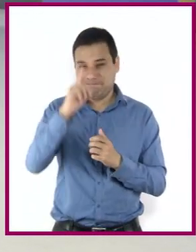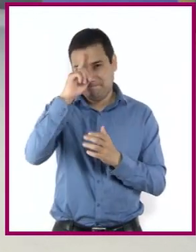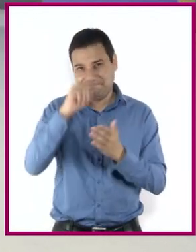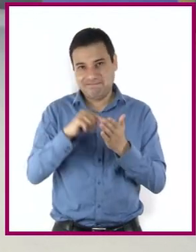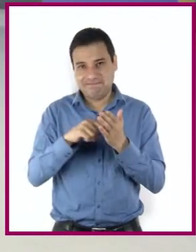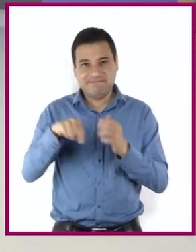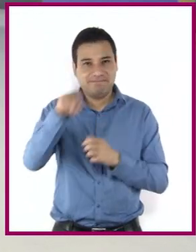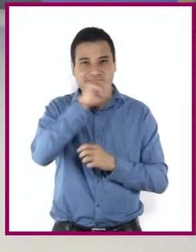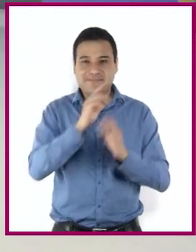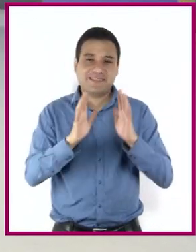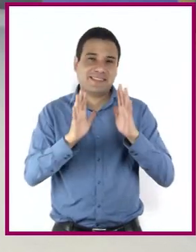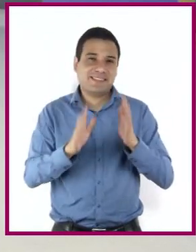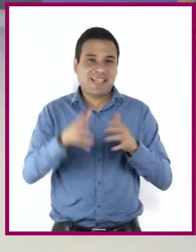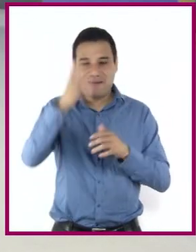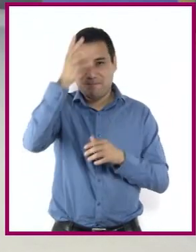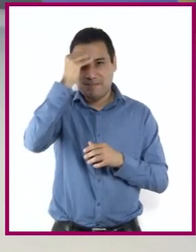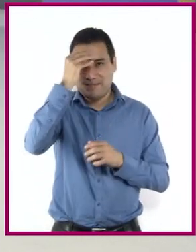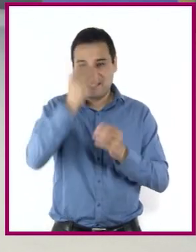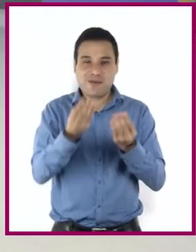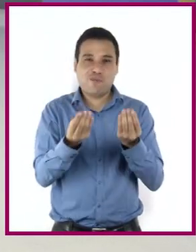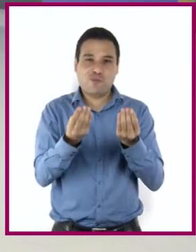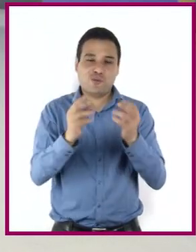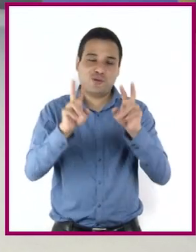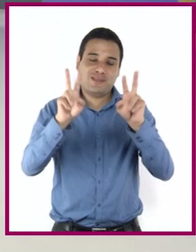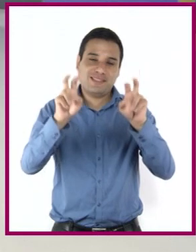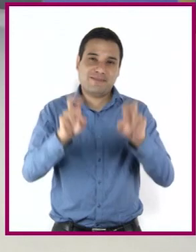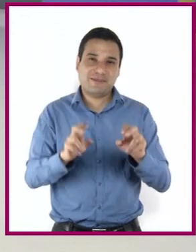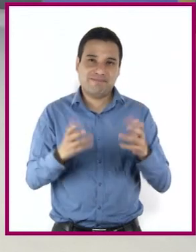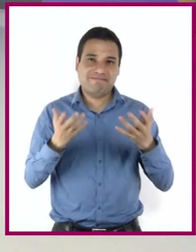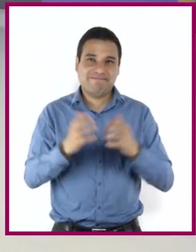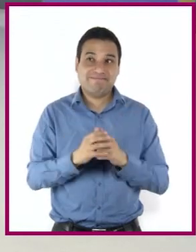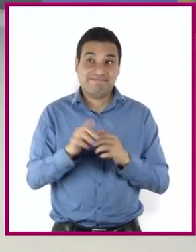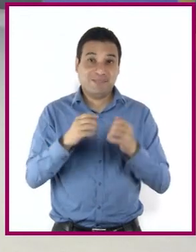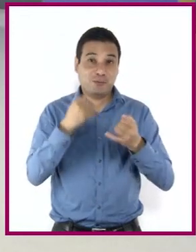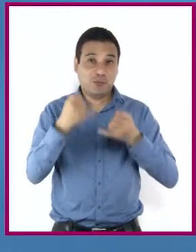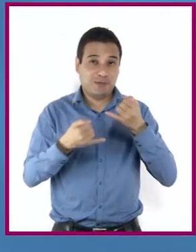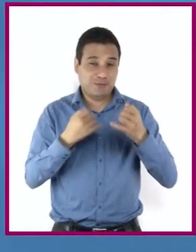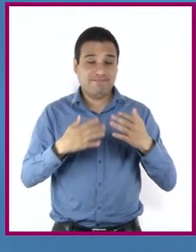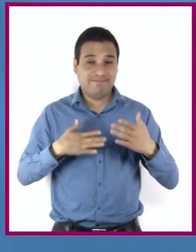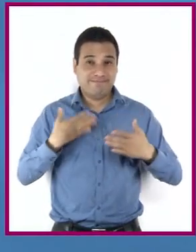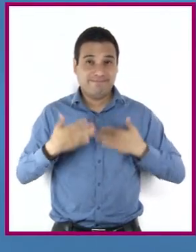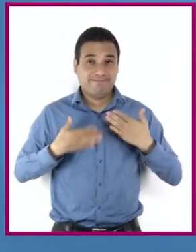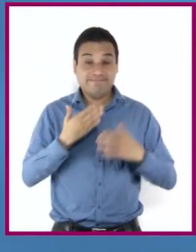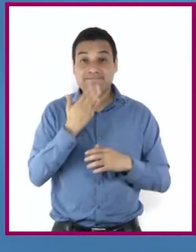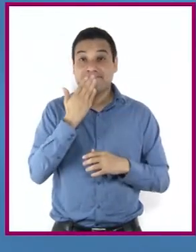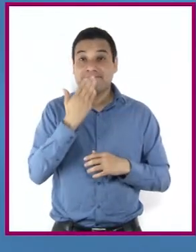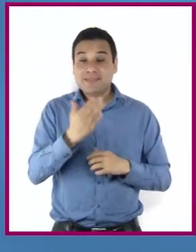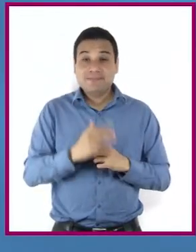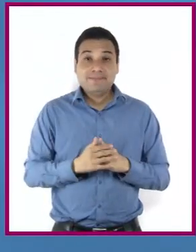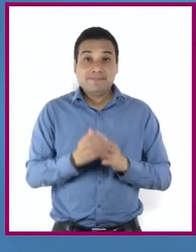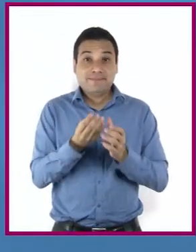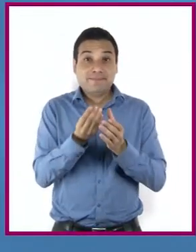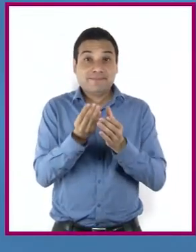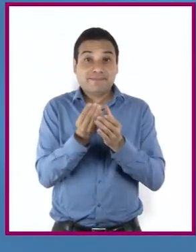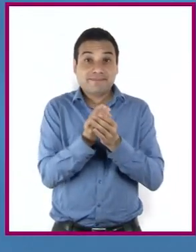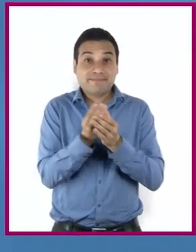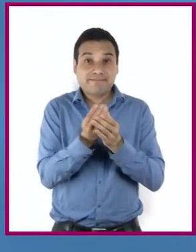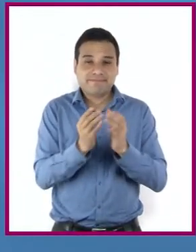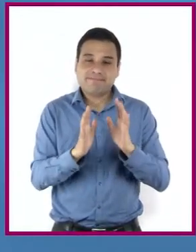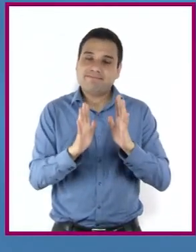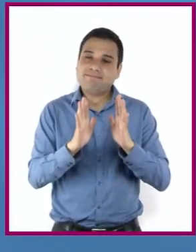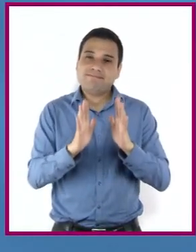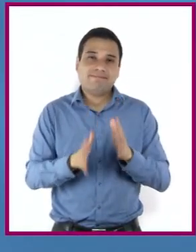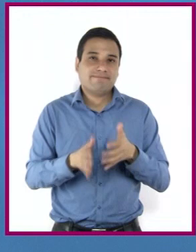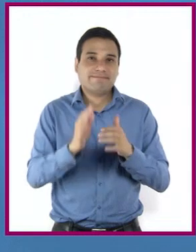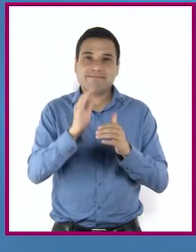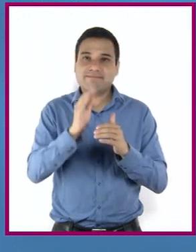aprendido y recordado lo visto en esta y otras sesiones, con este entretenido juego. Pues bien, estamos llegando al final de este recorrido por el